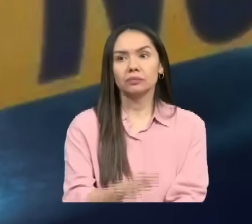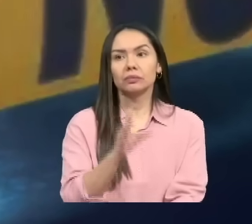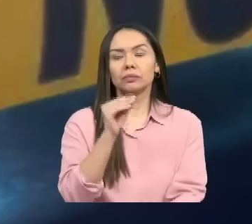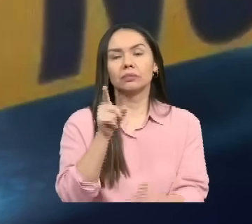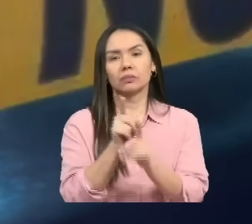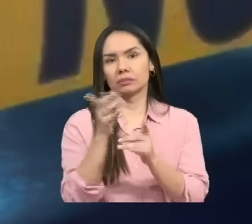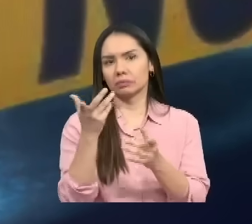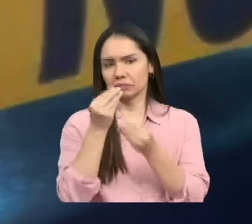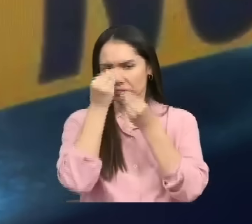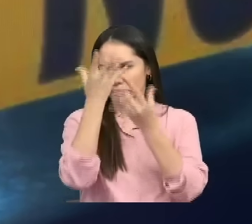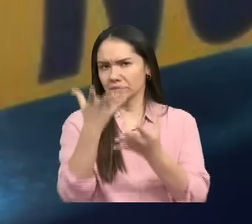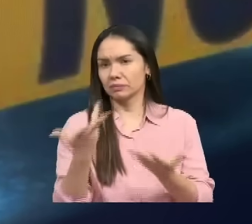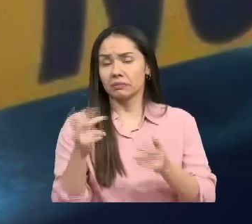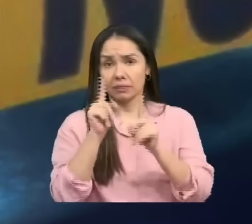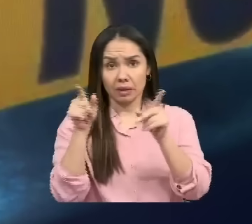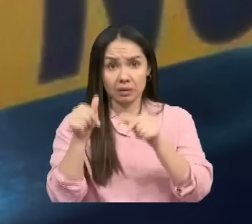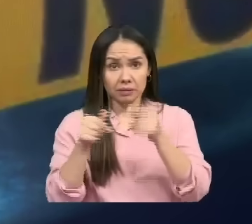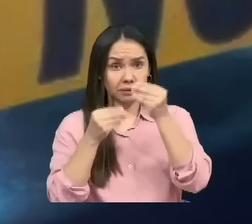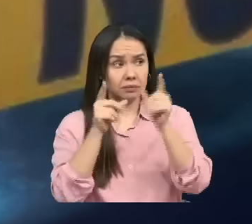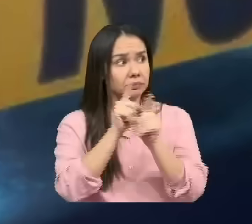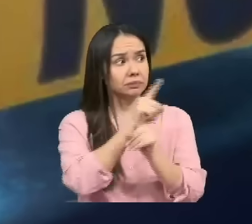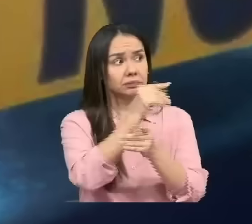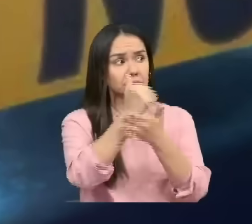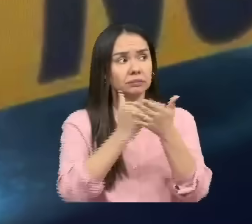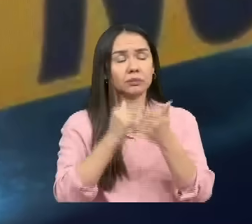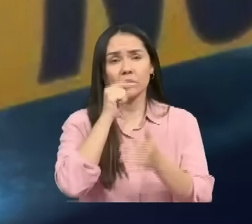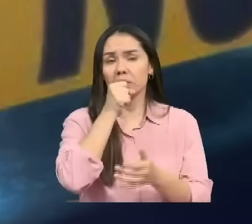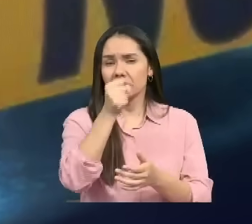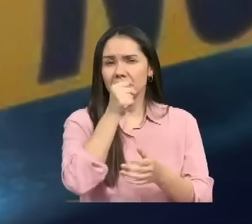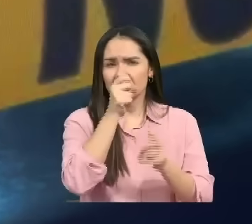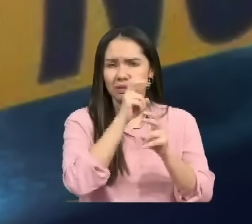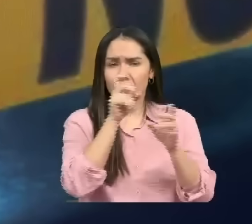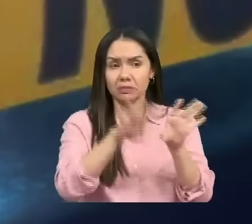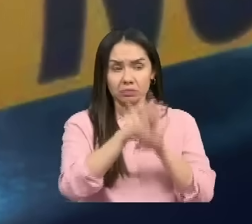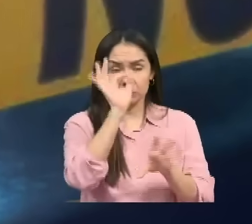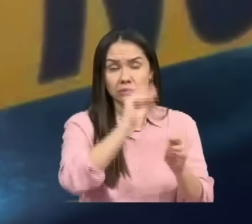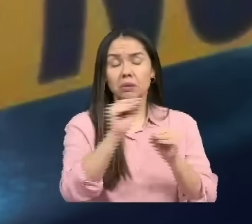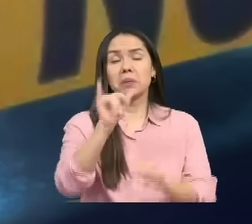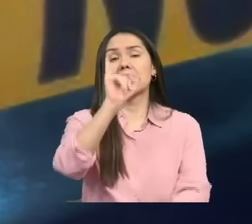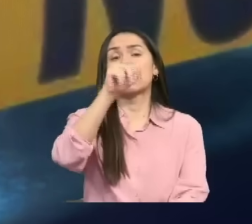Lamentable esta información. Y mire, luego del hallazgo y confirmación de la muerte de Farruko Pop, el